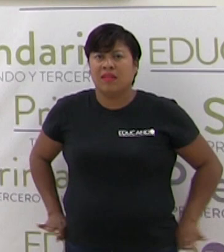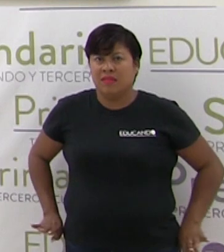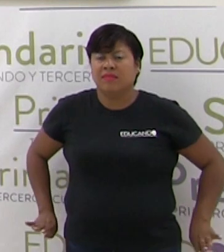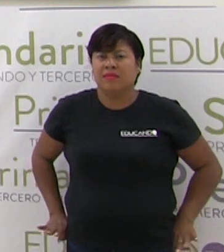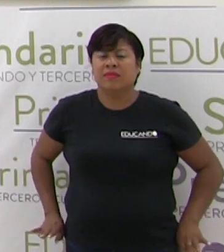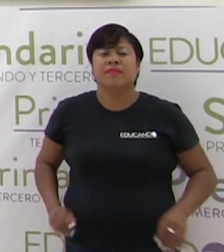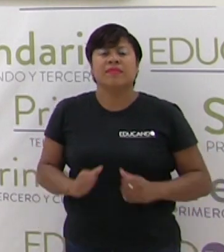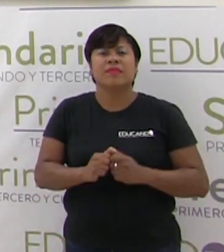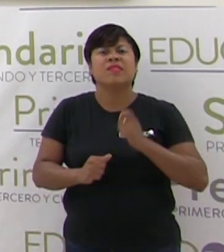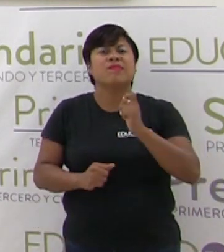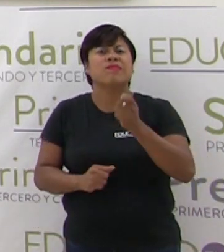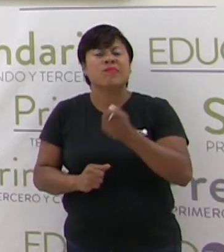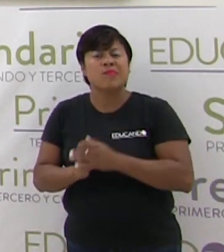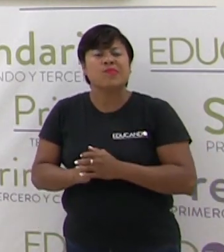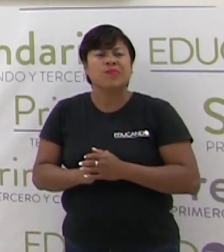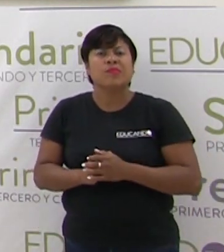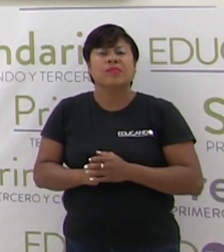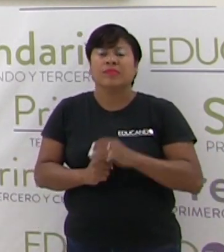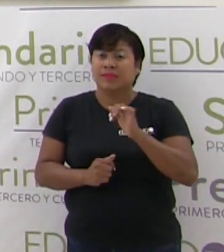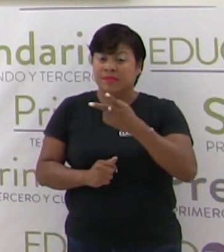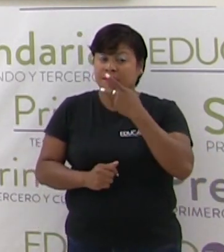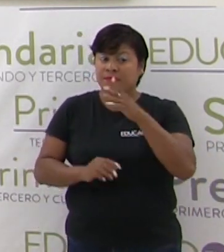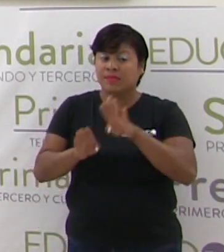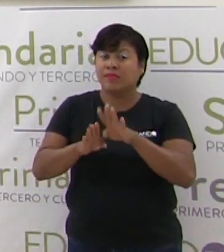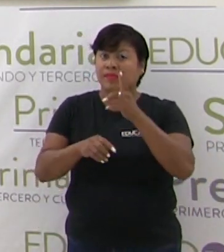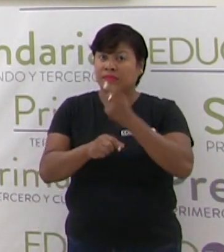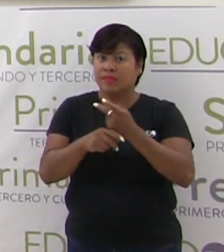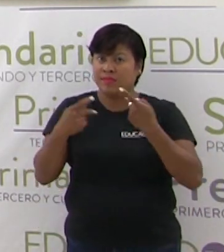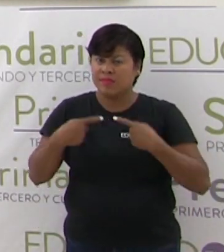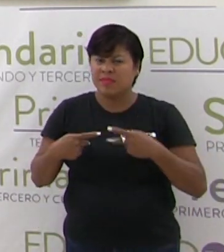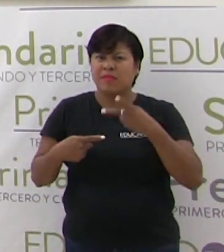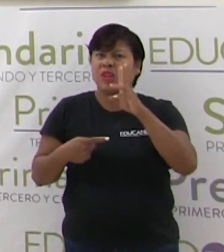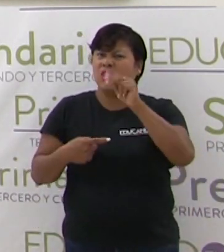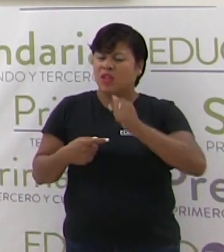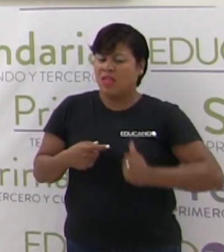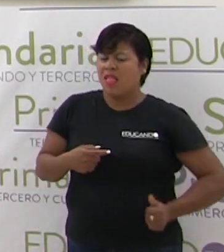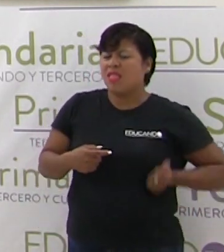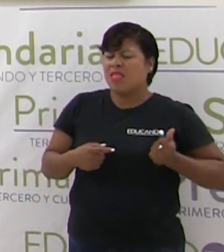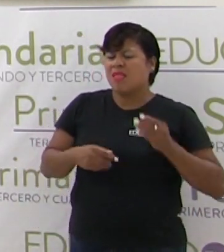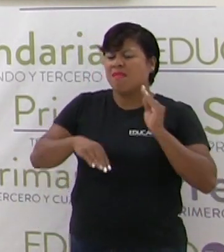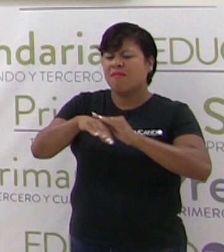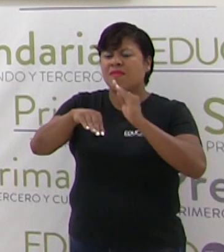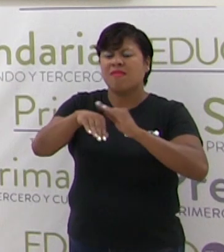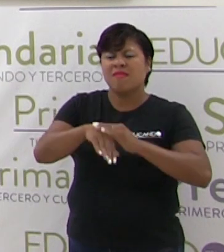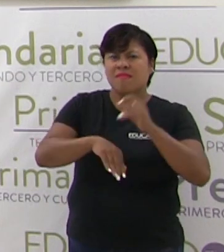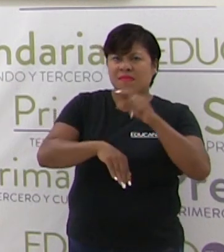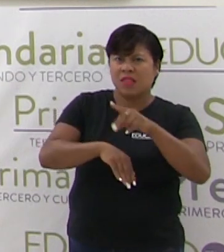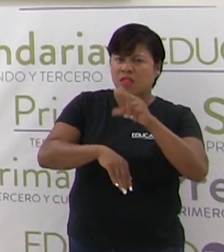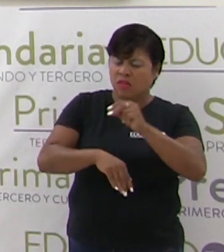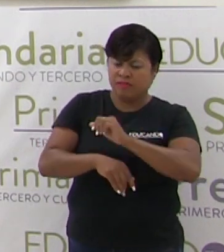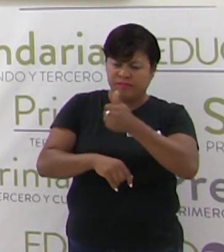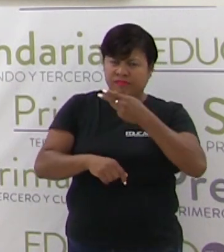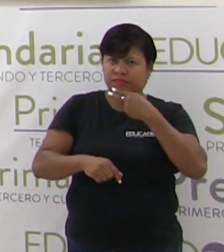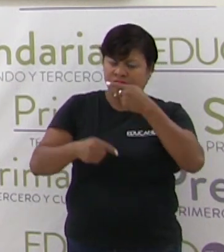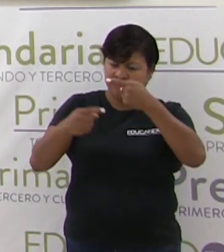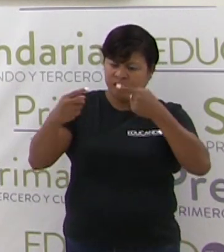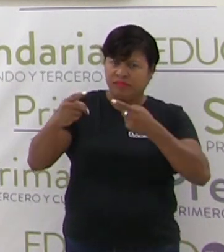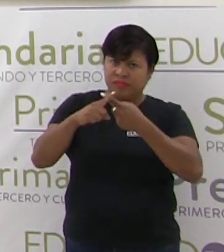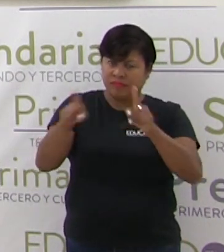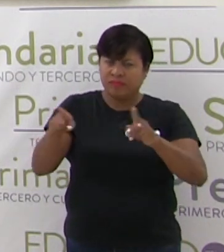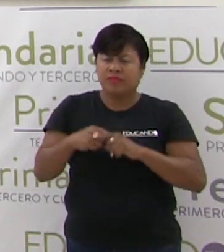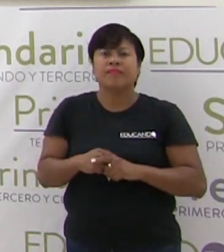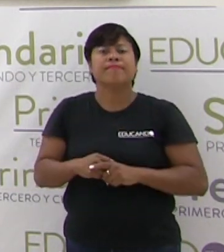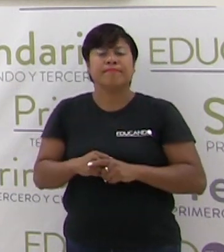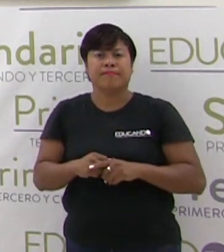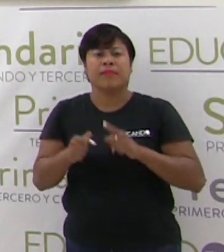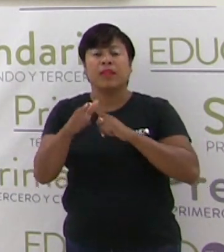características es que sí se habla desde la primera persona, pero no abusen, por favor, traten de utilizar otros recursos. Bien, vamos